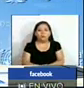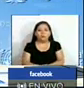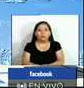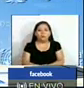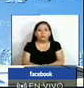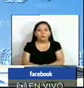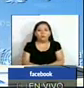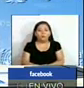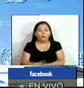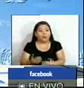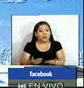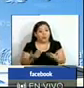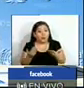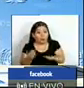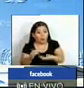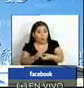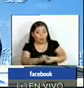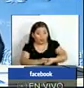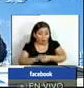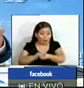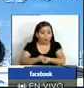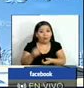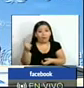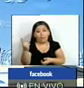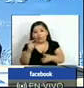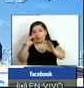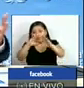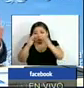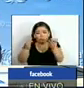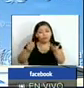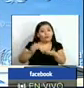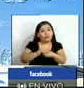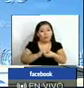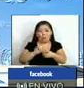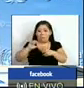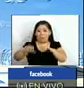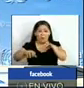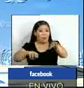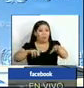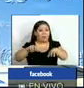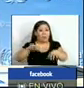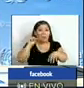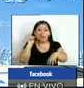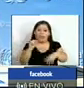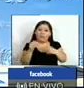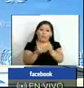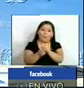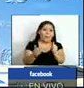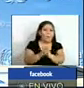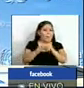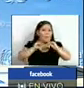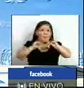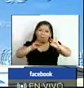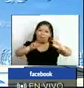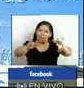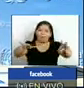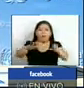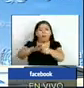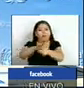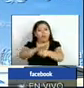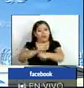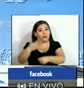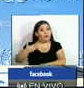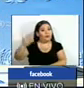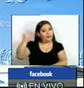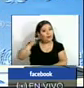La falta de unidad nacional y la falta de solidaridad global y la división del mundo están ayudando a la propagación del virus. Como